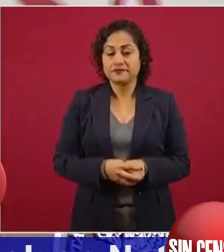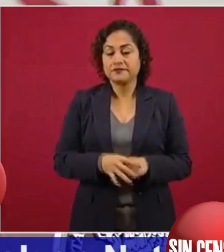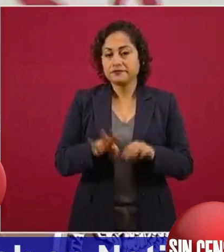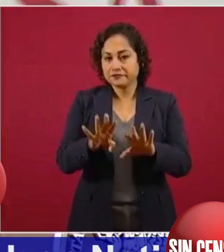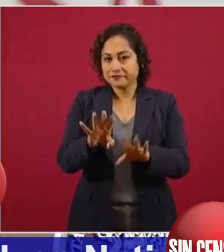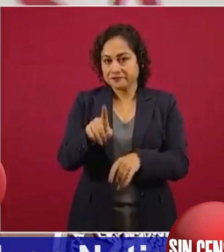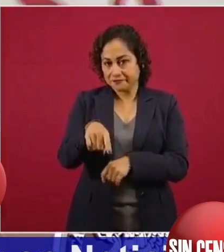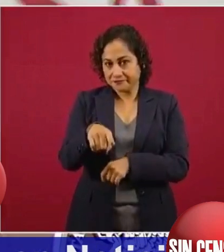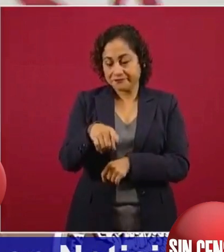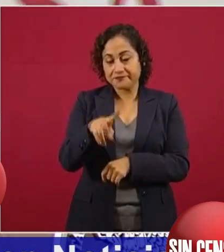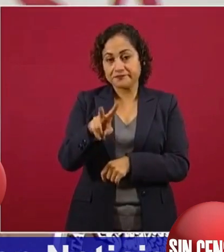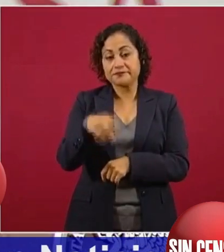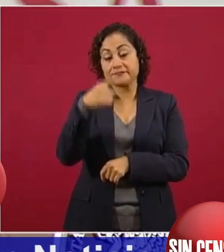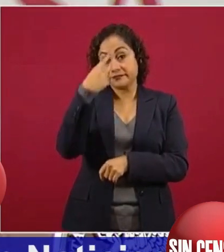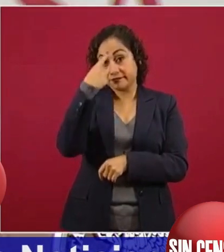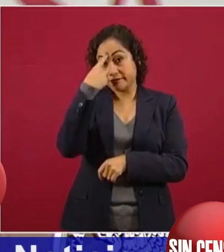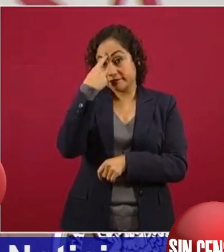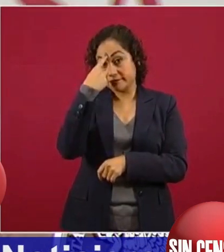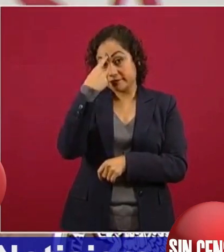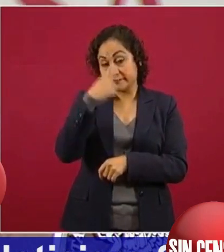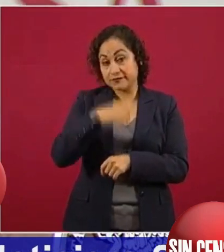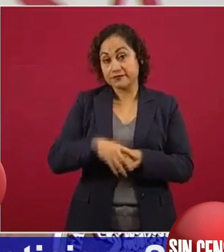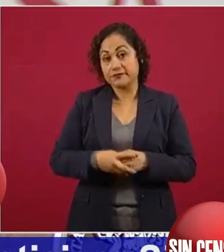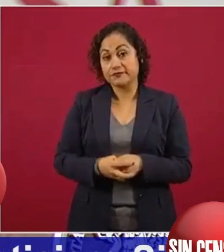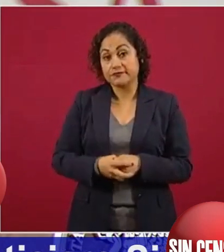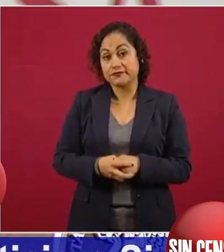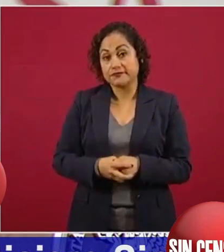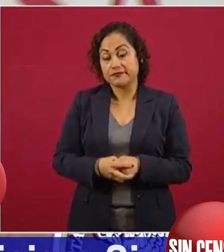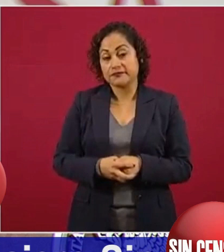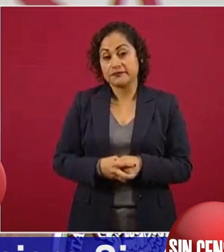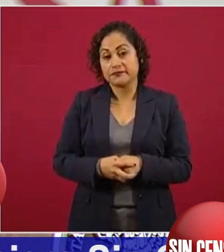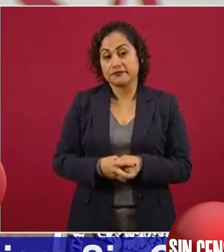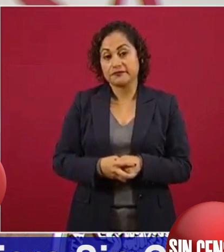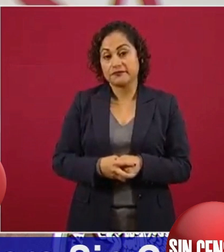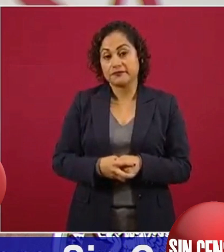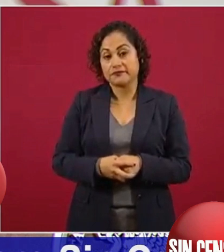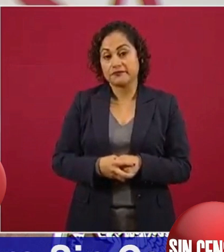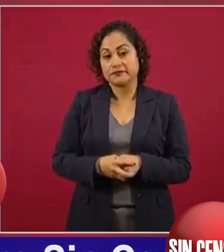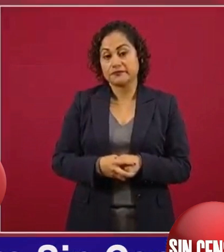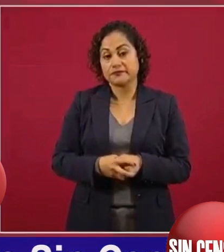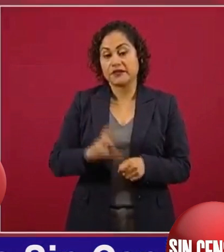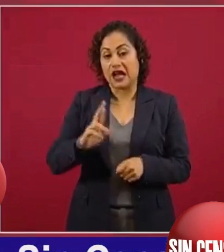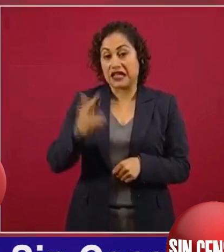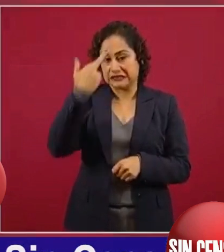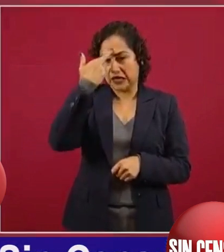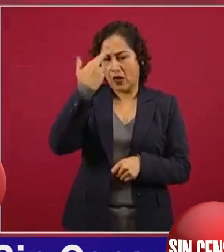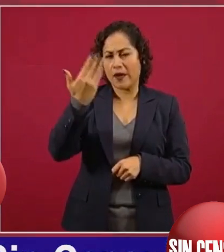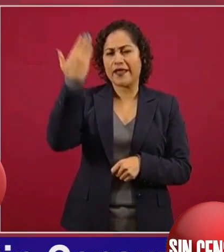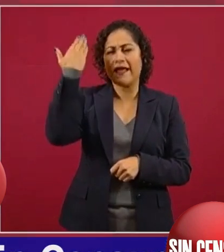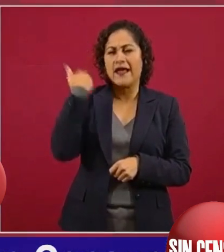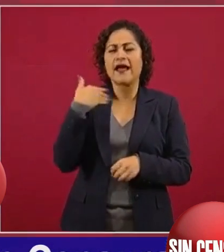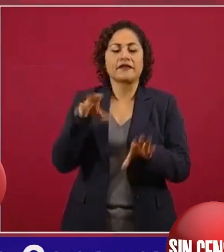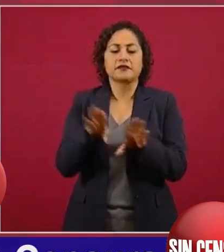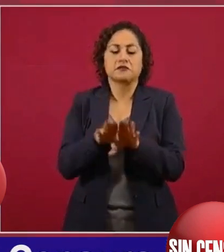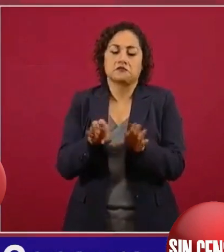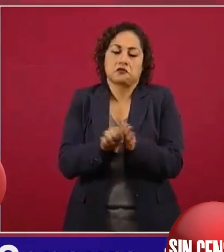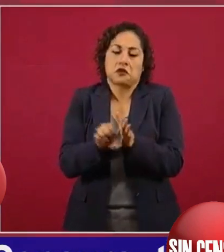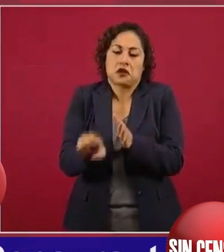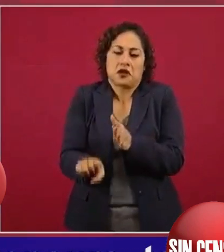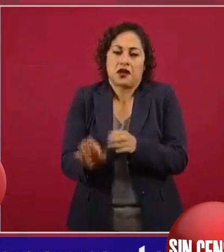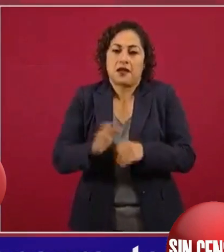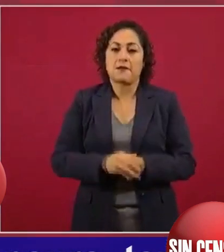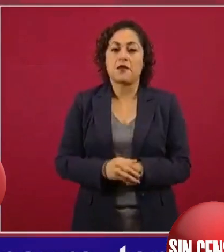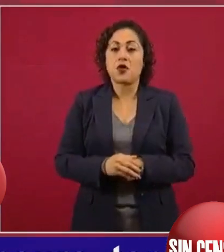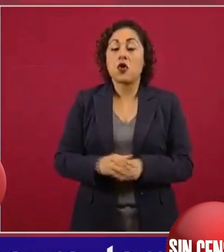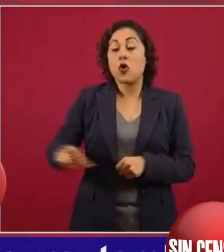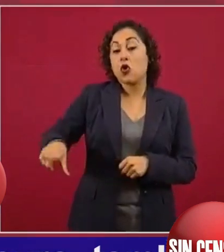Acuérdense de cómo se hablaba de si llegaba un nuevo gobierno y